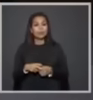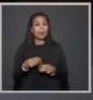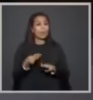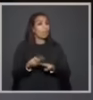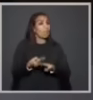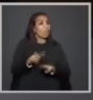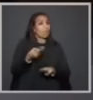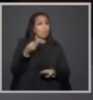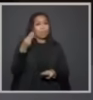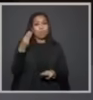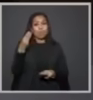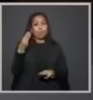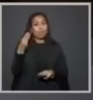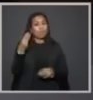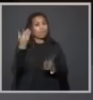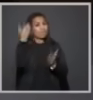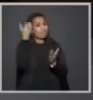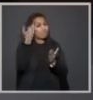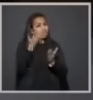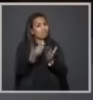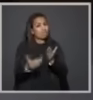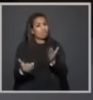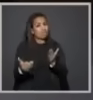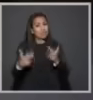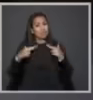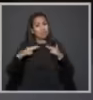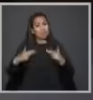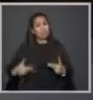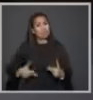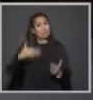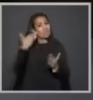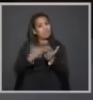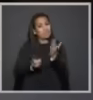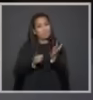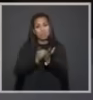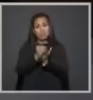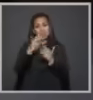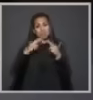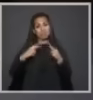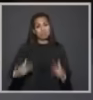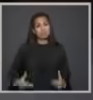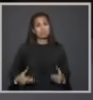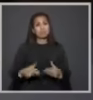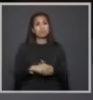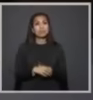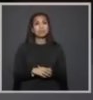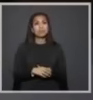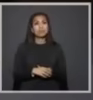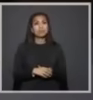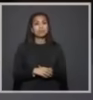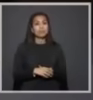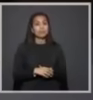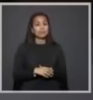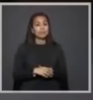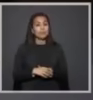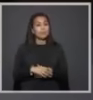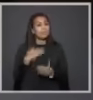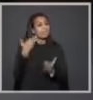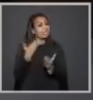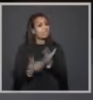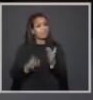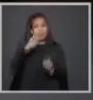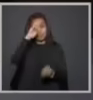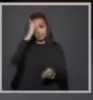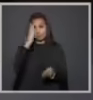muy inhumano e irresponsable lo que ha hecho este